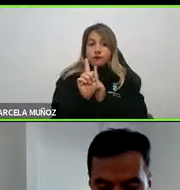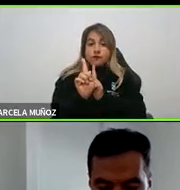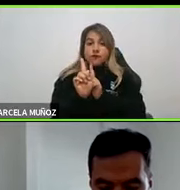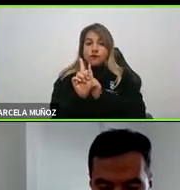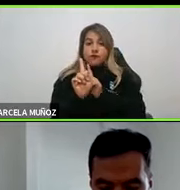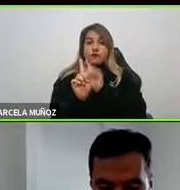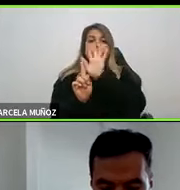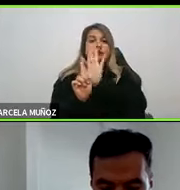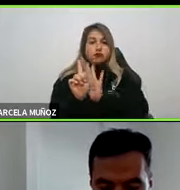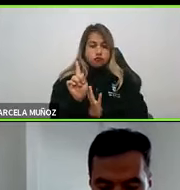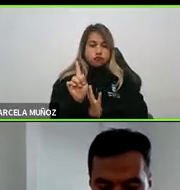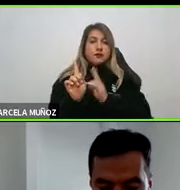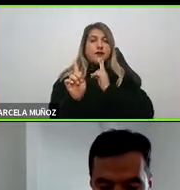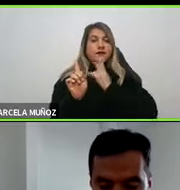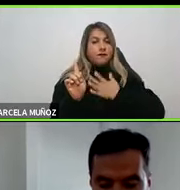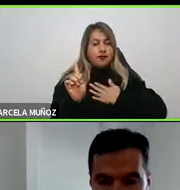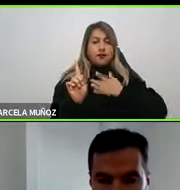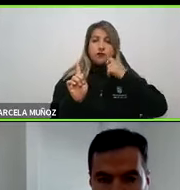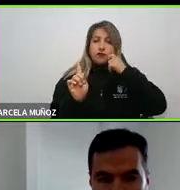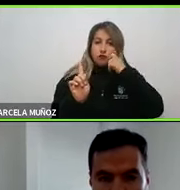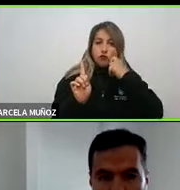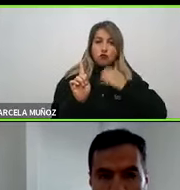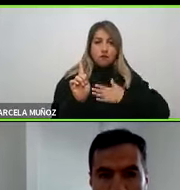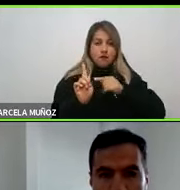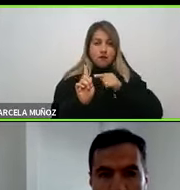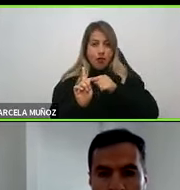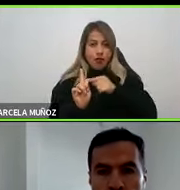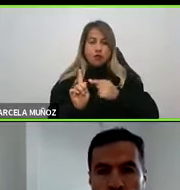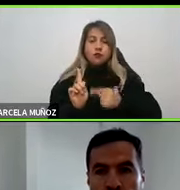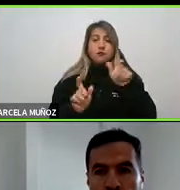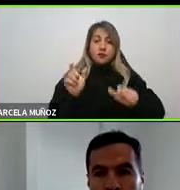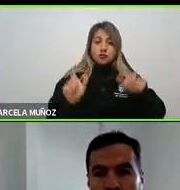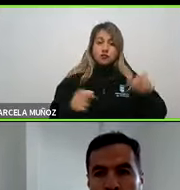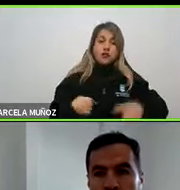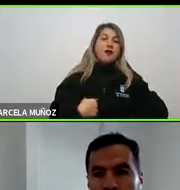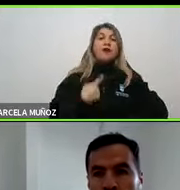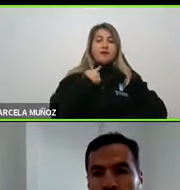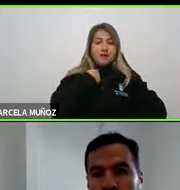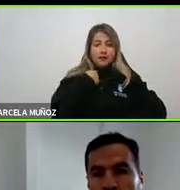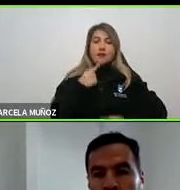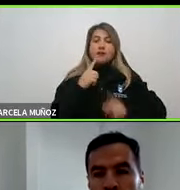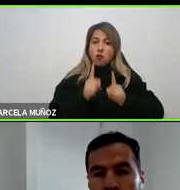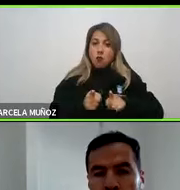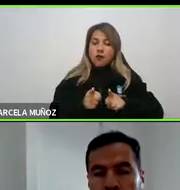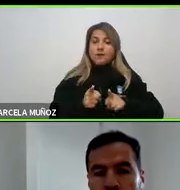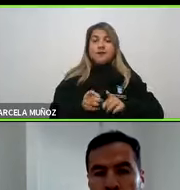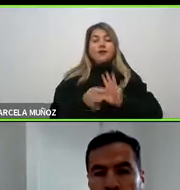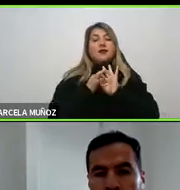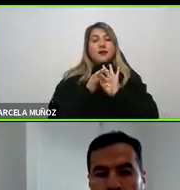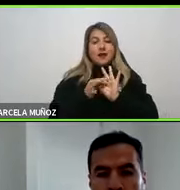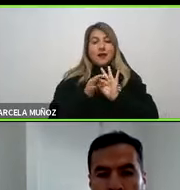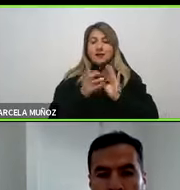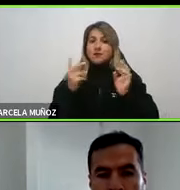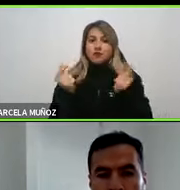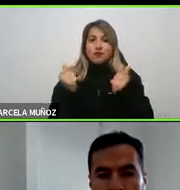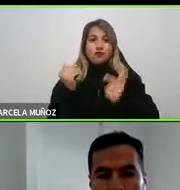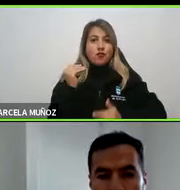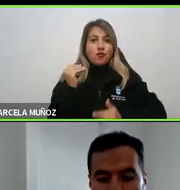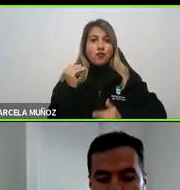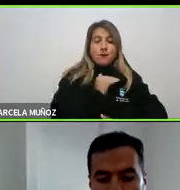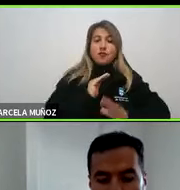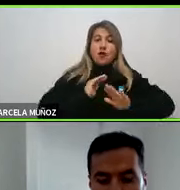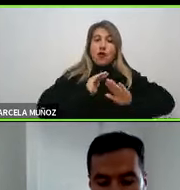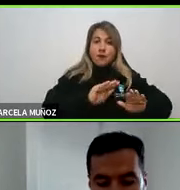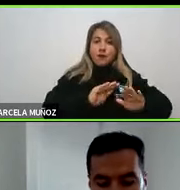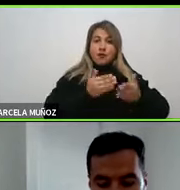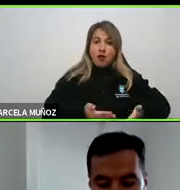en el municipio, hay personas que se ven afectadas y yo quiero valorar además la ayuda muy rápida que se está generando ahora